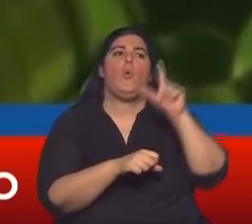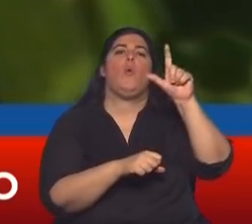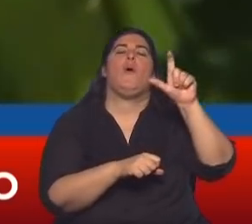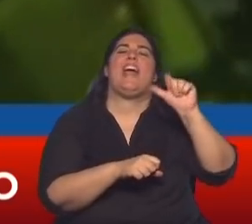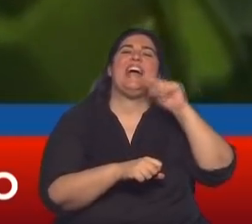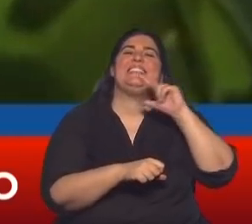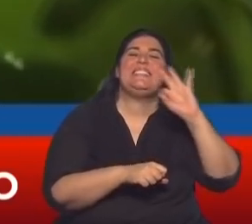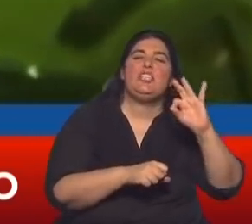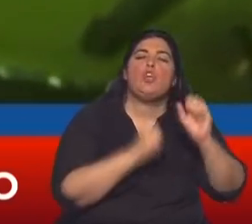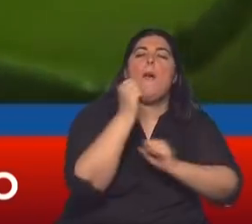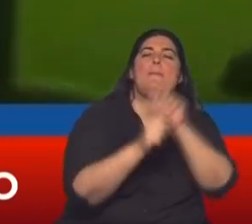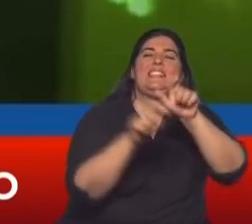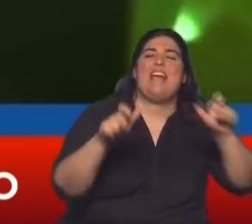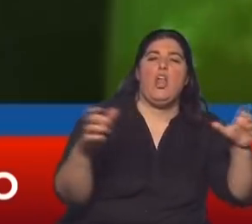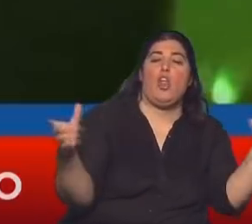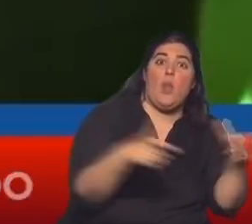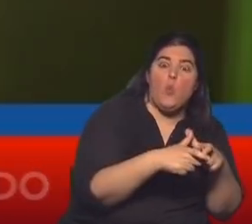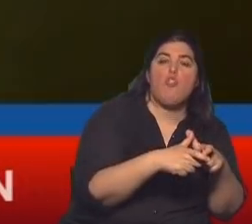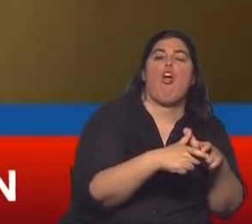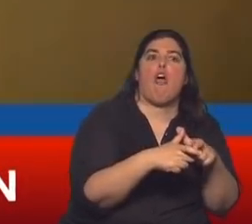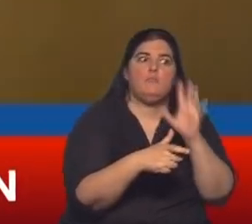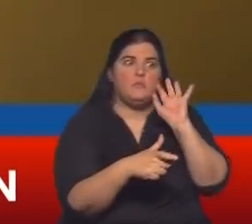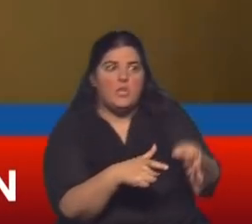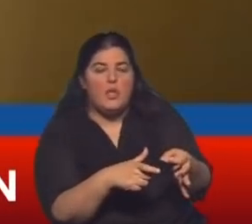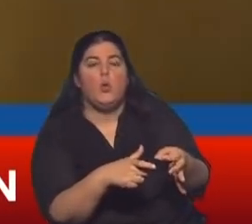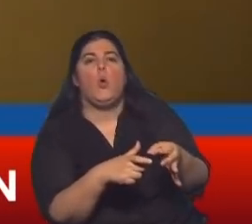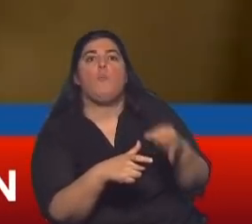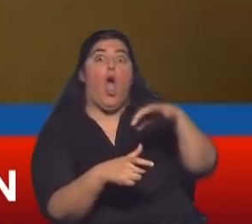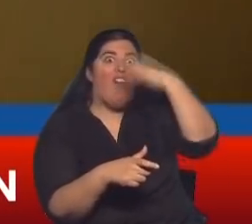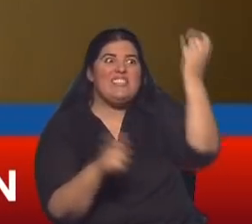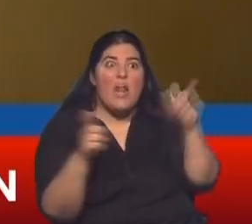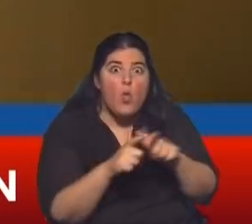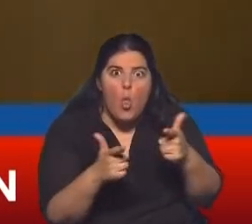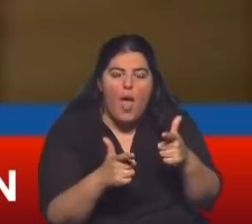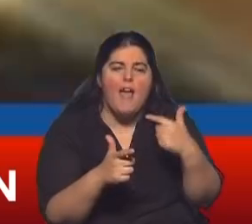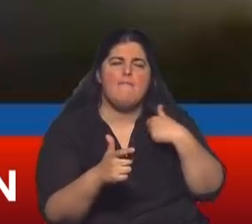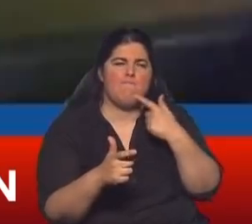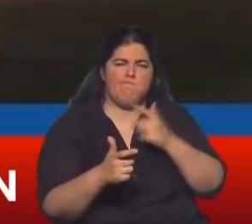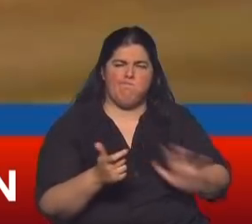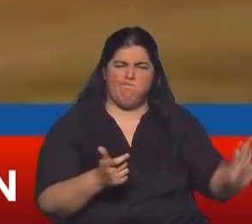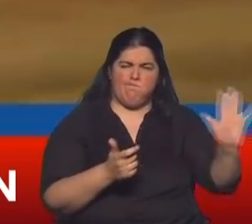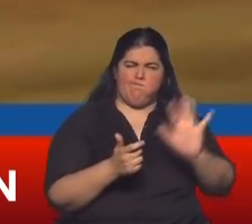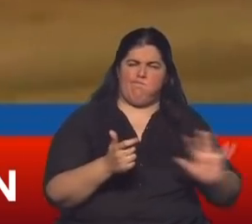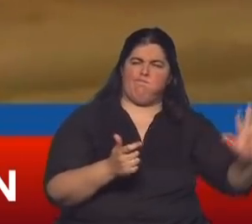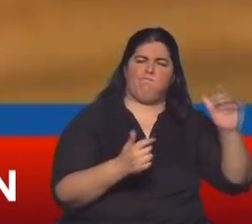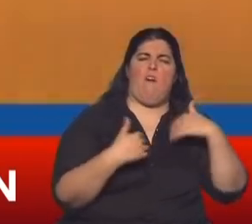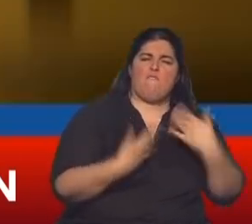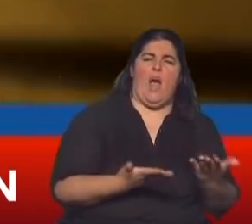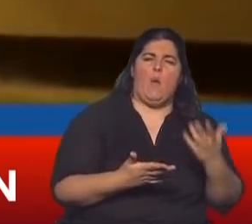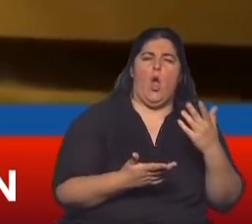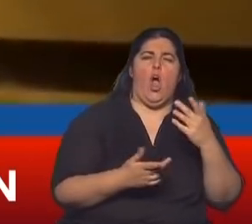vivienda particular de la localidad de Breña fuera de su agenda oficial, despertando sospechas de trabajar a favor de intereses